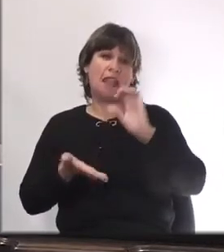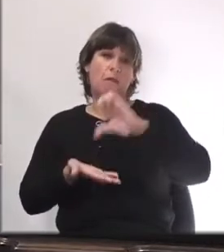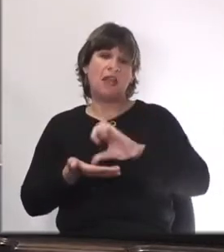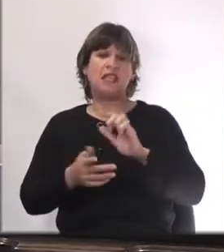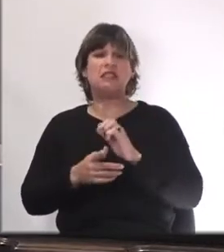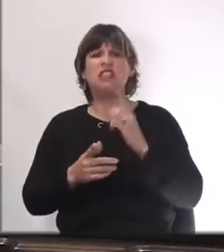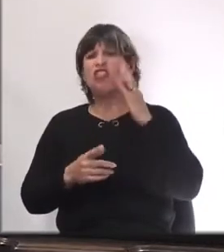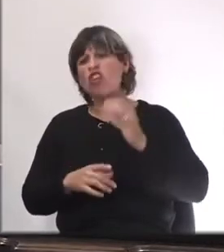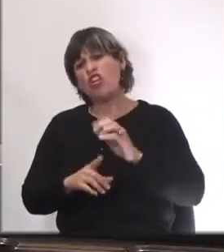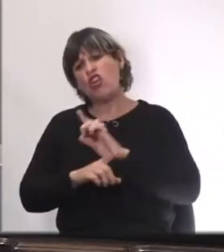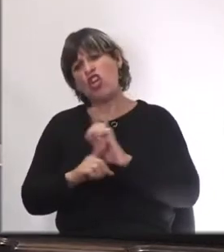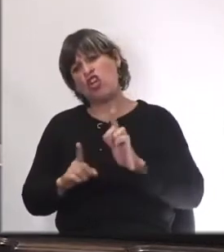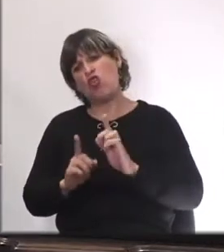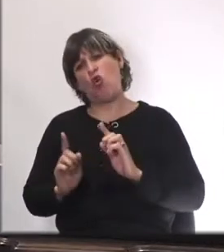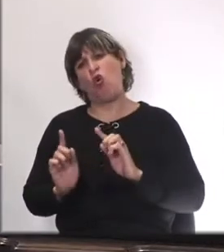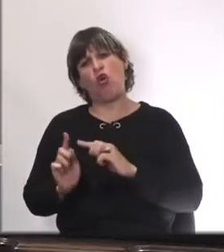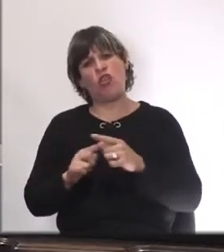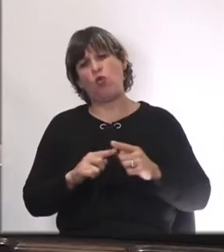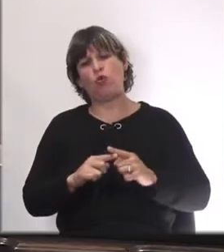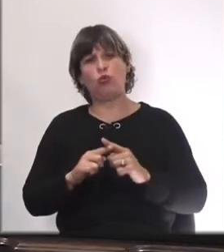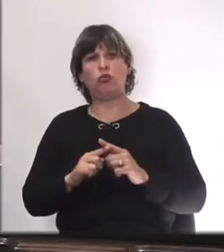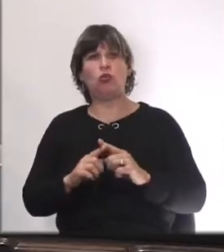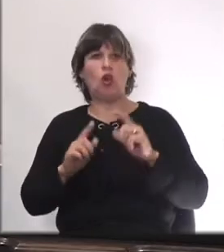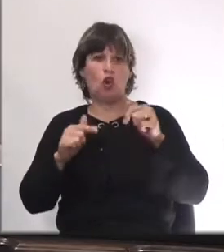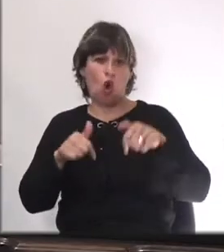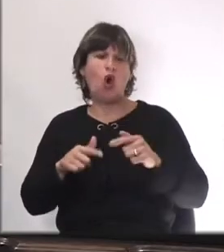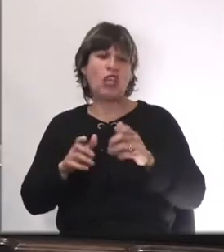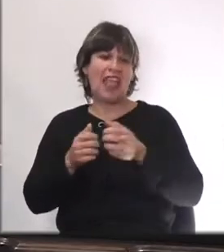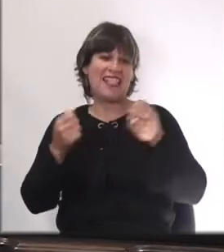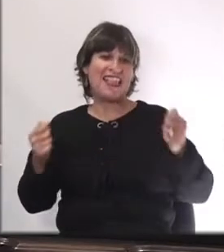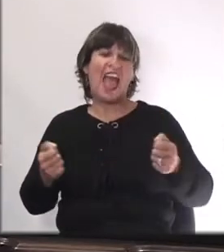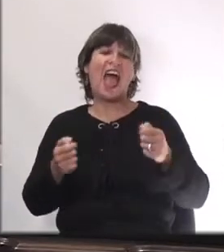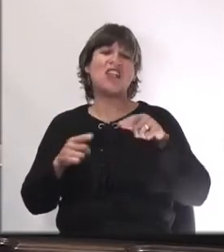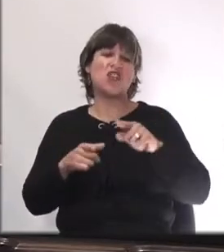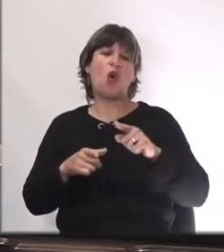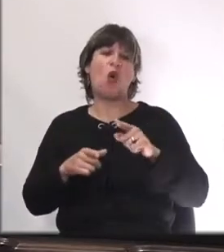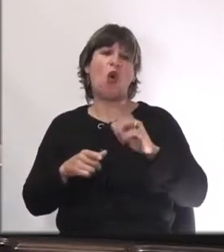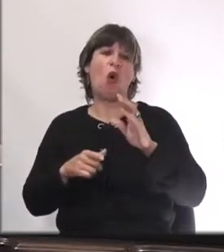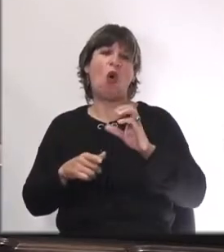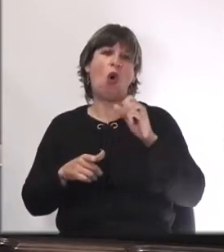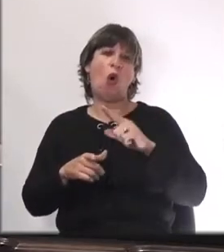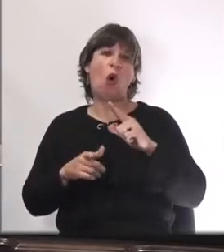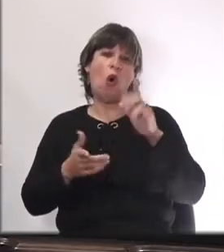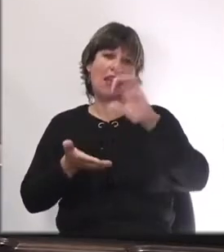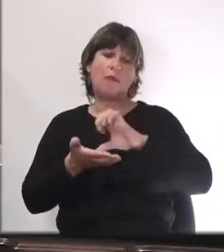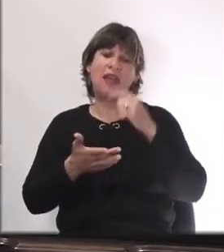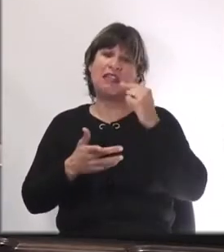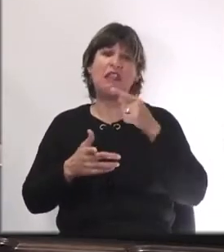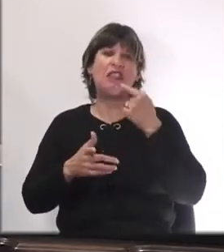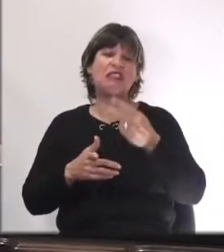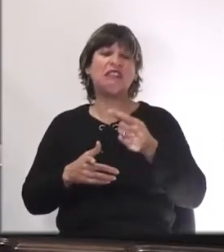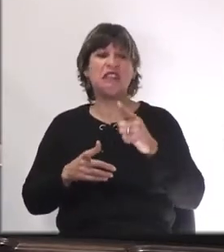no es, hoy el país titulaba que el gran debate es entre ahorro y recorte,